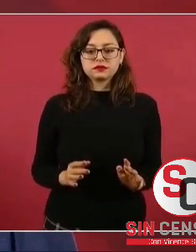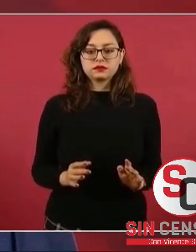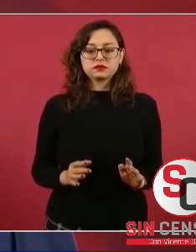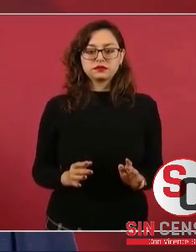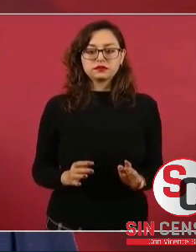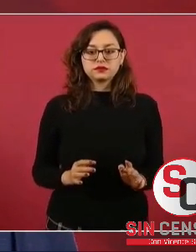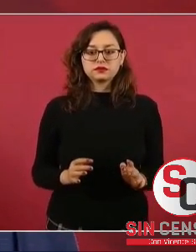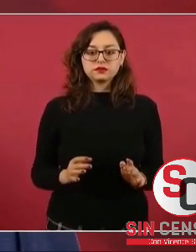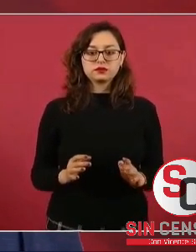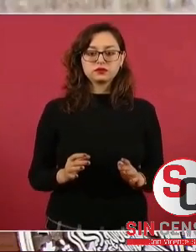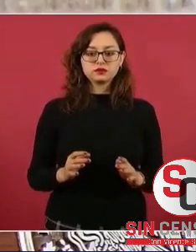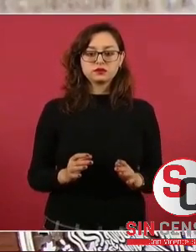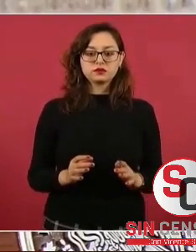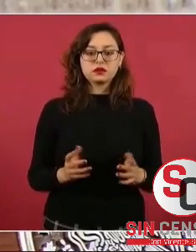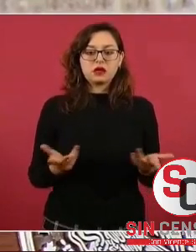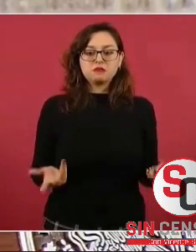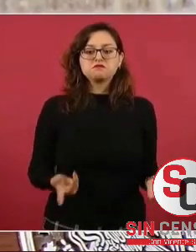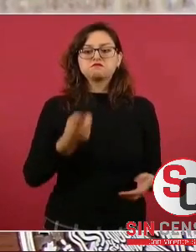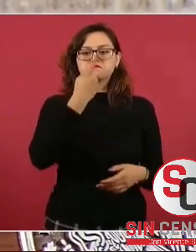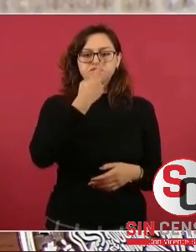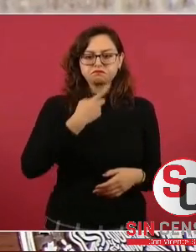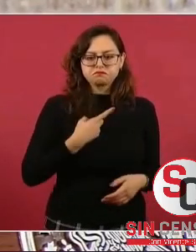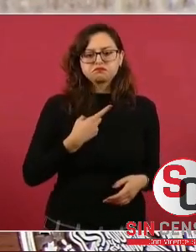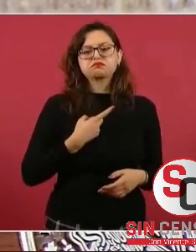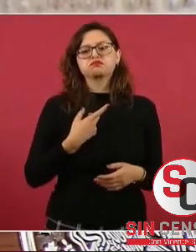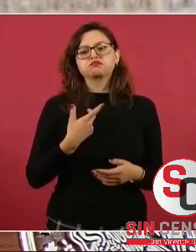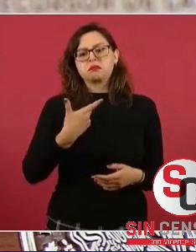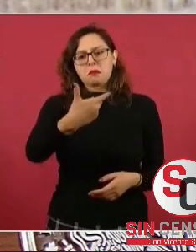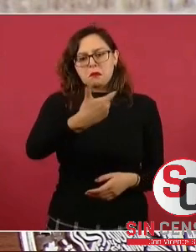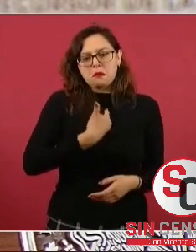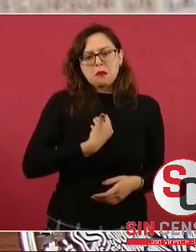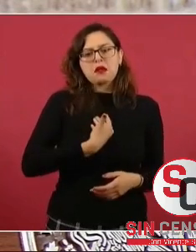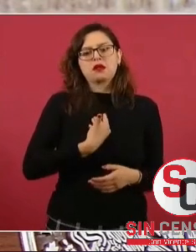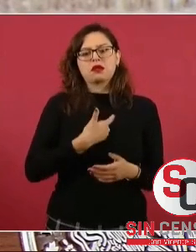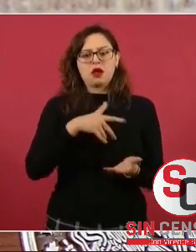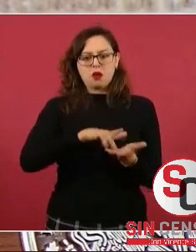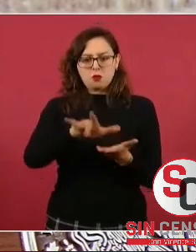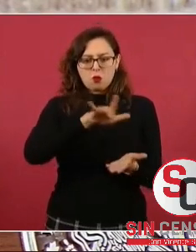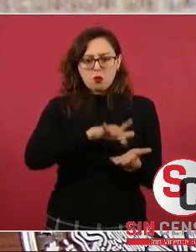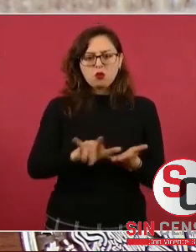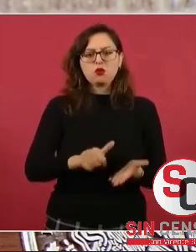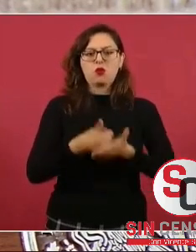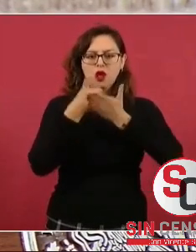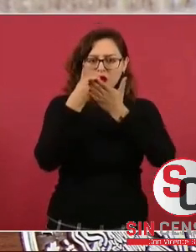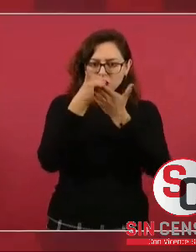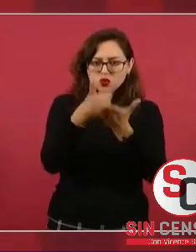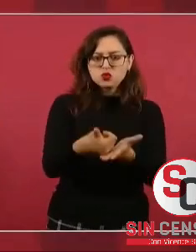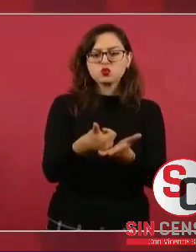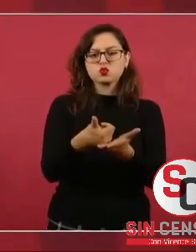que coadyuváramos, porque nosotros tenemos un equipo